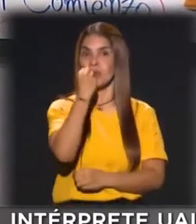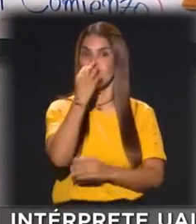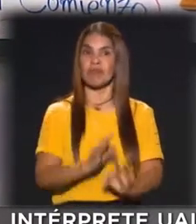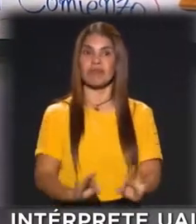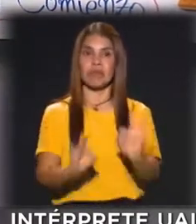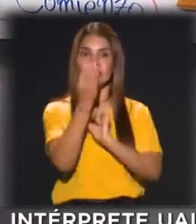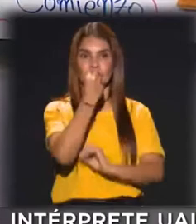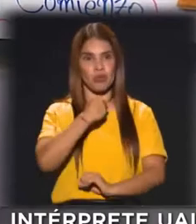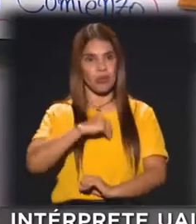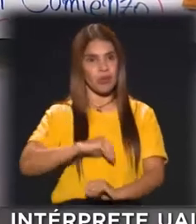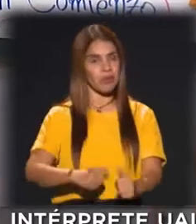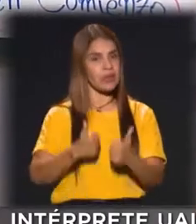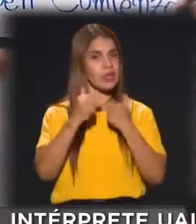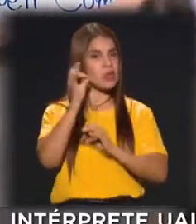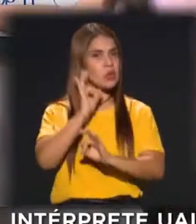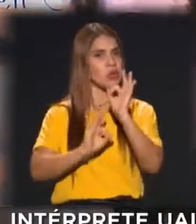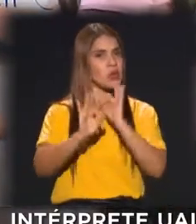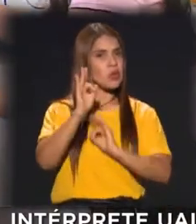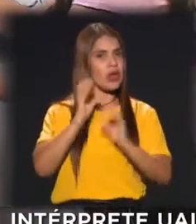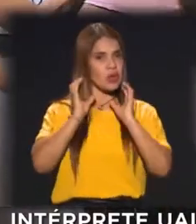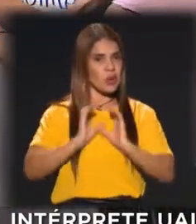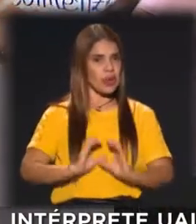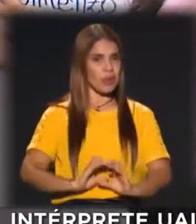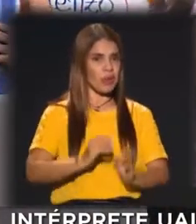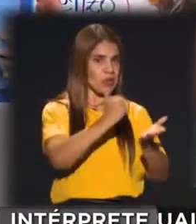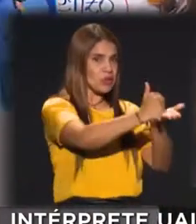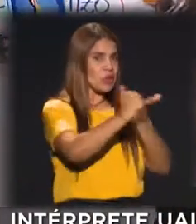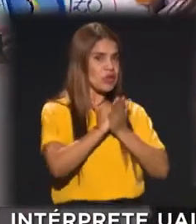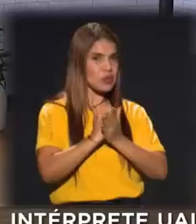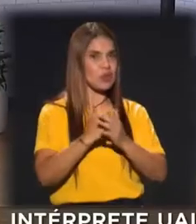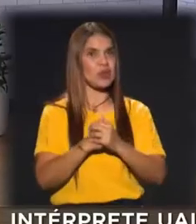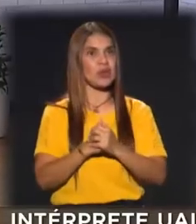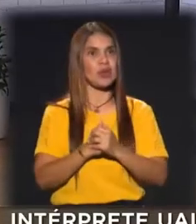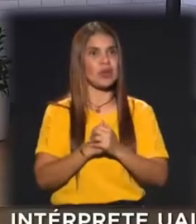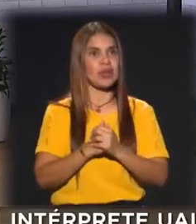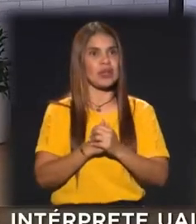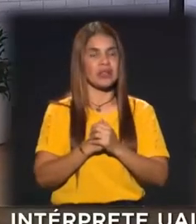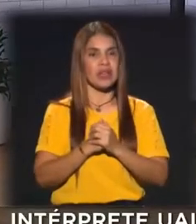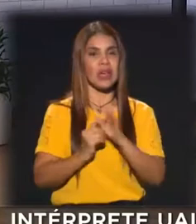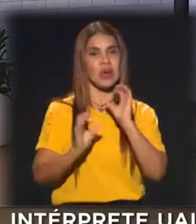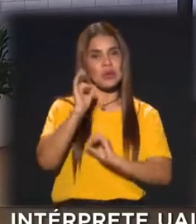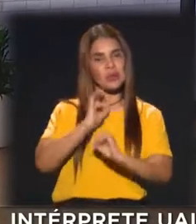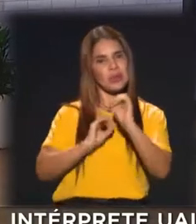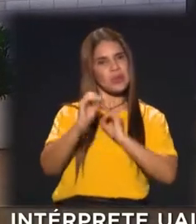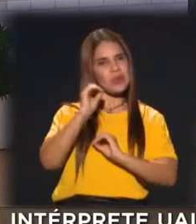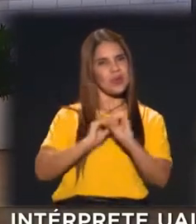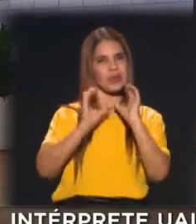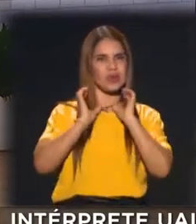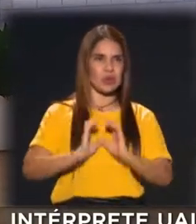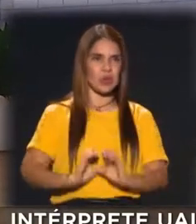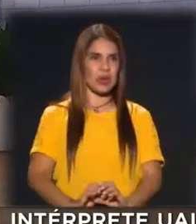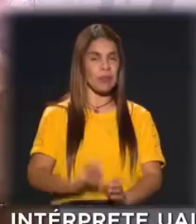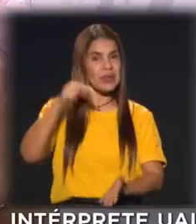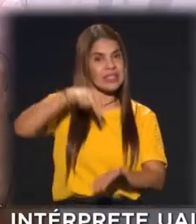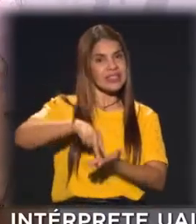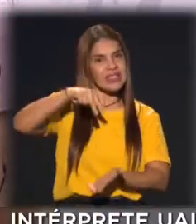bien. Estamos cuidando ese cuerpo. Profe, yo le ayudo con las fichas. Estamos cuidando ese cuerpo.